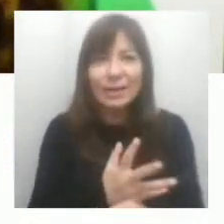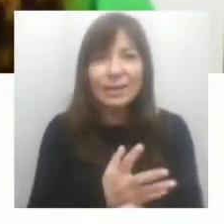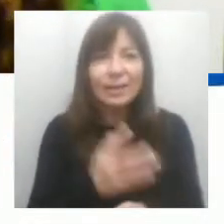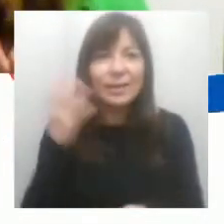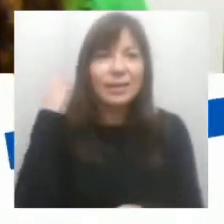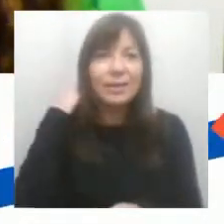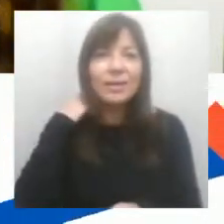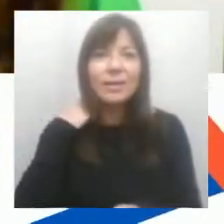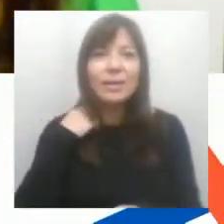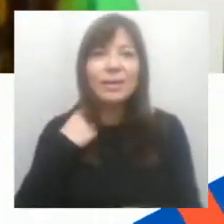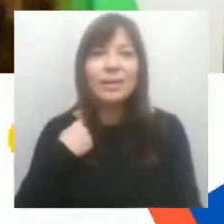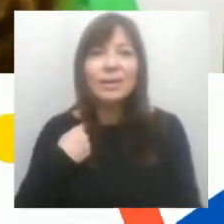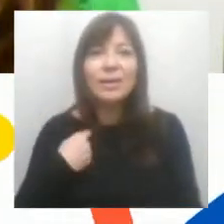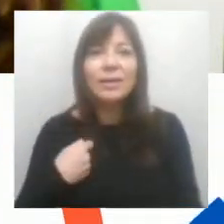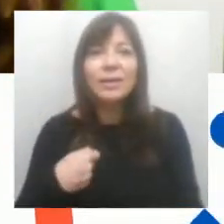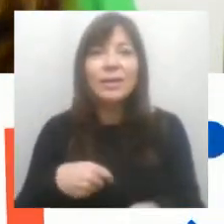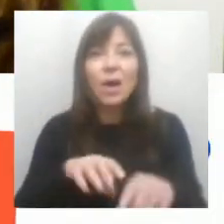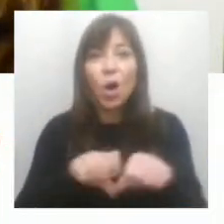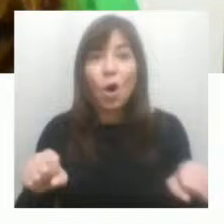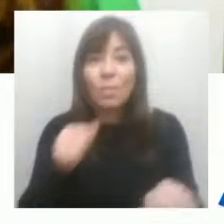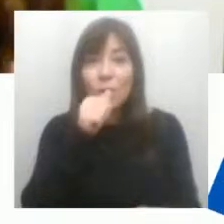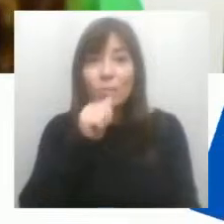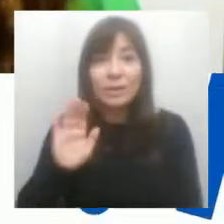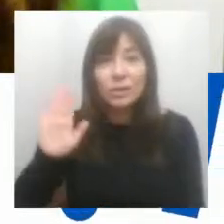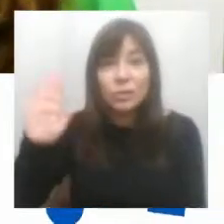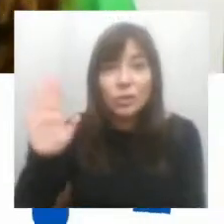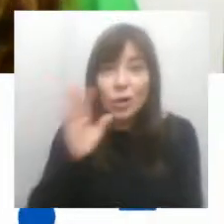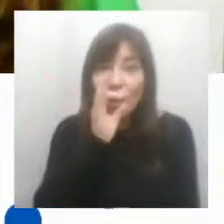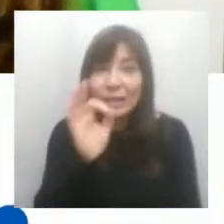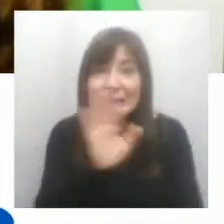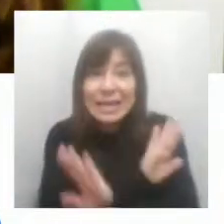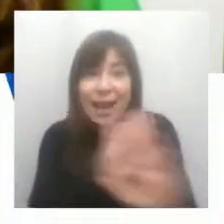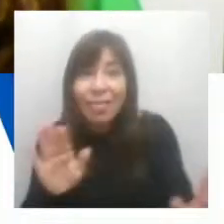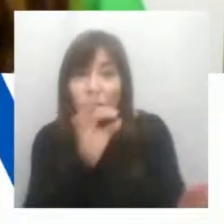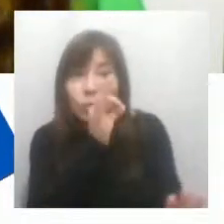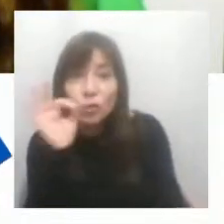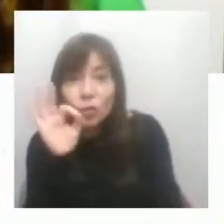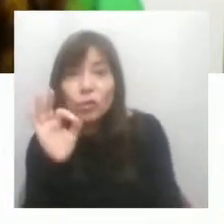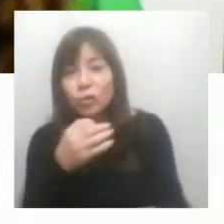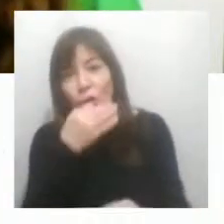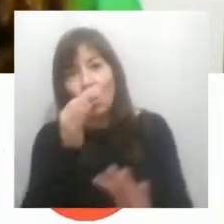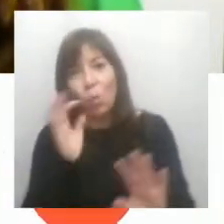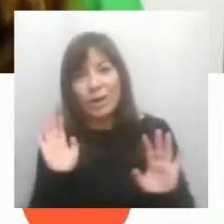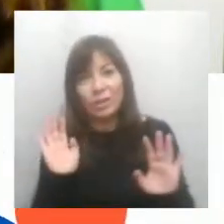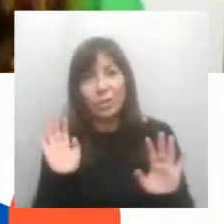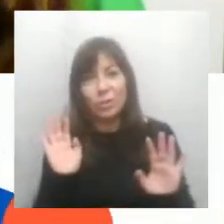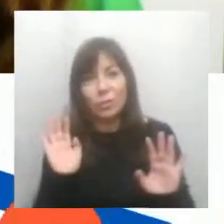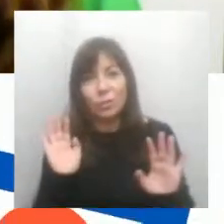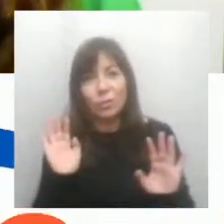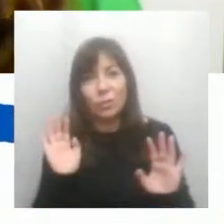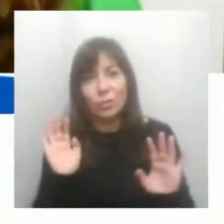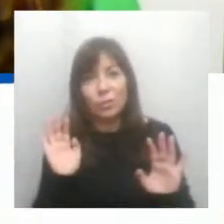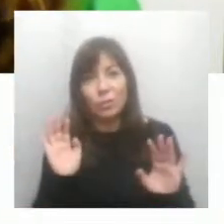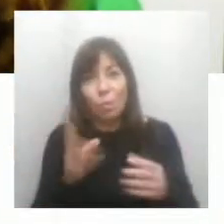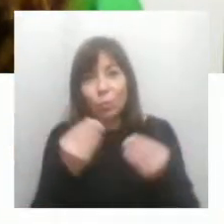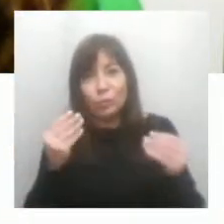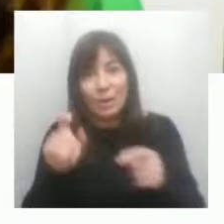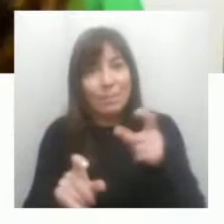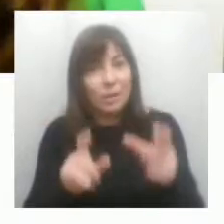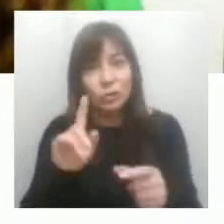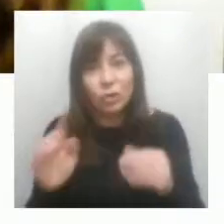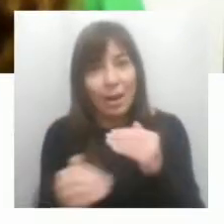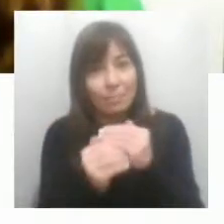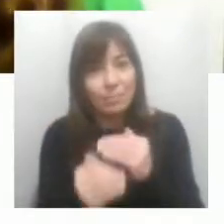¿Será si todos se comprometen a no decir nada, que esto quede entre nosotros, no habría problema? Yo vi mucha gente preguntando sobre los nuevos